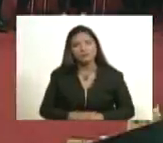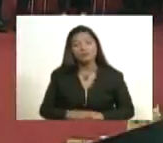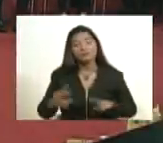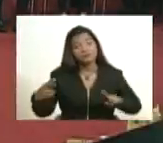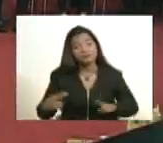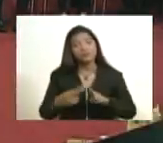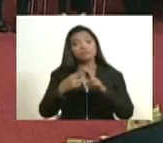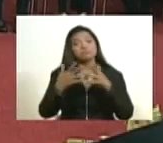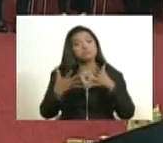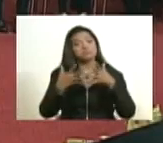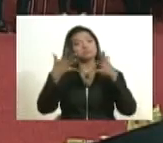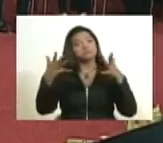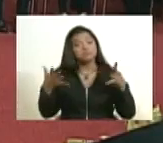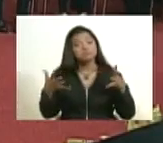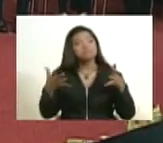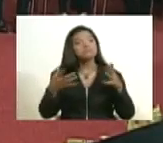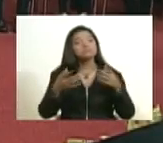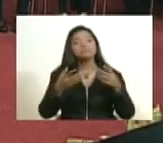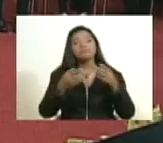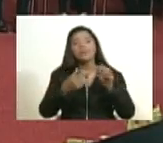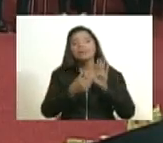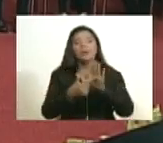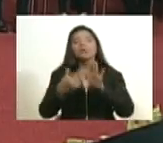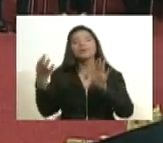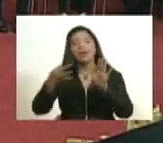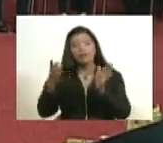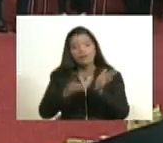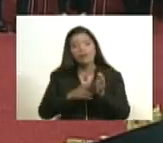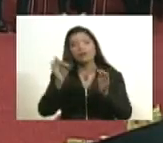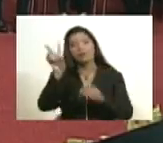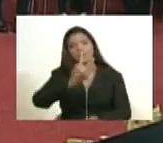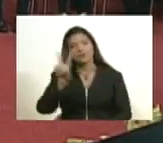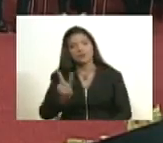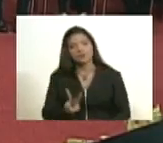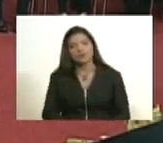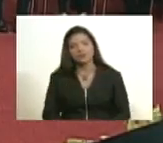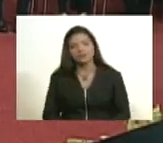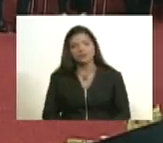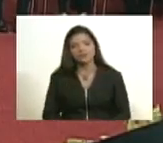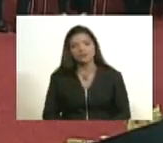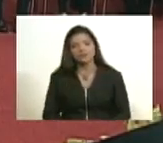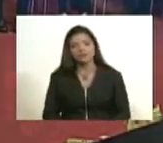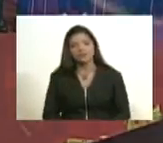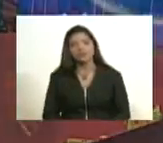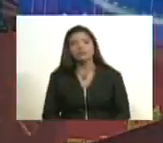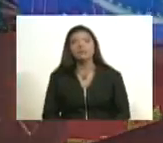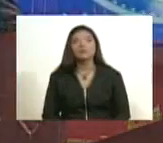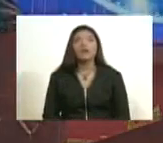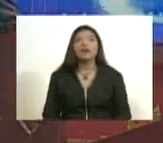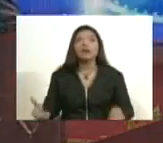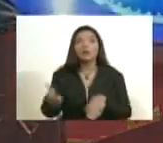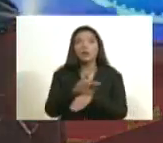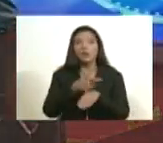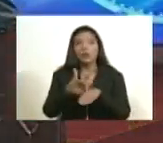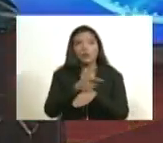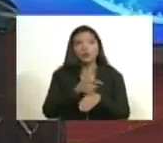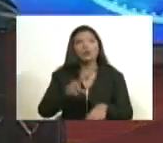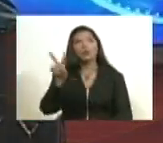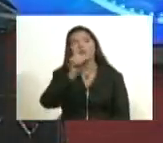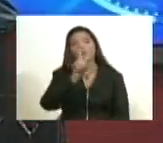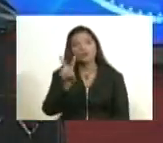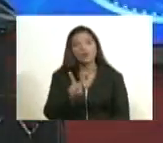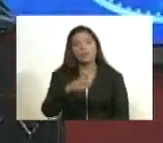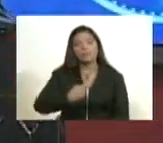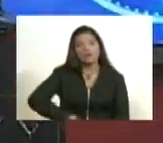encuentro amplio para dar a conocer la realidad de Venezuela. En nombre del gobierno de la República Bolivariana de Venezuela y el